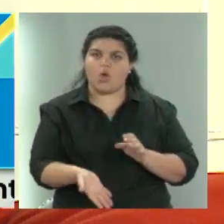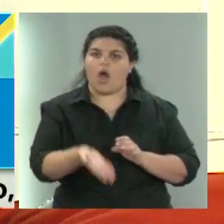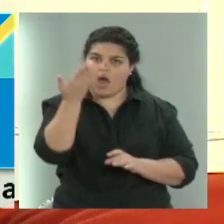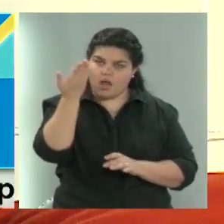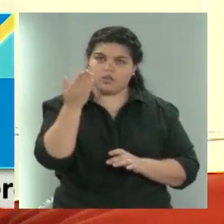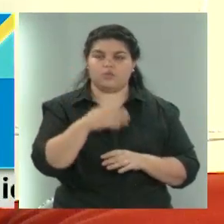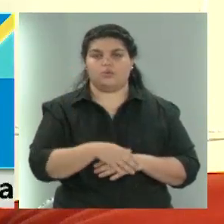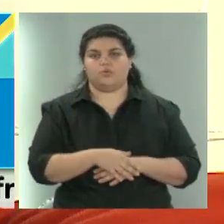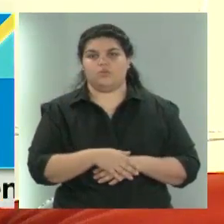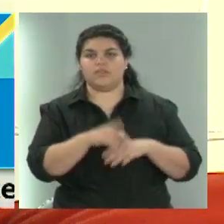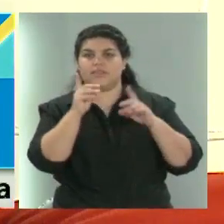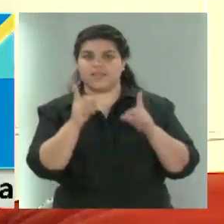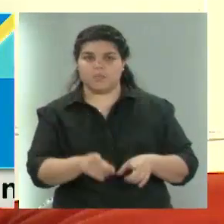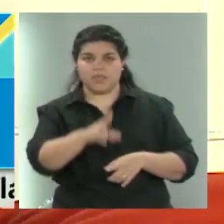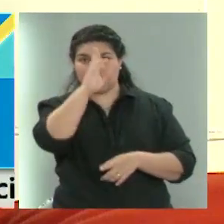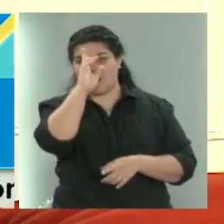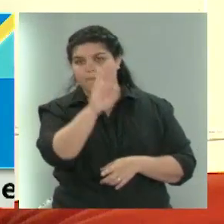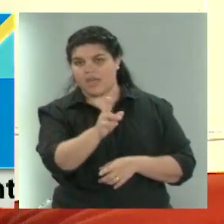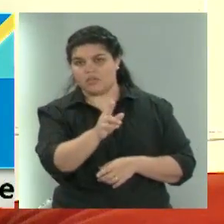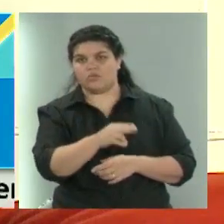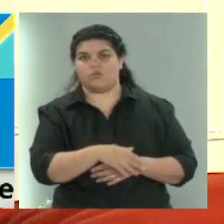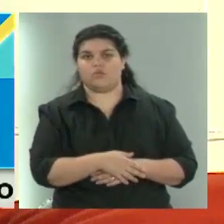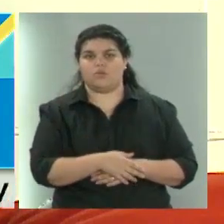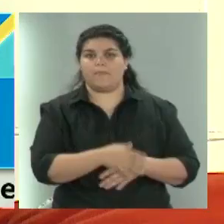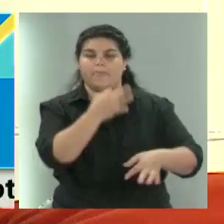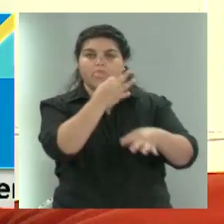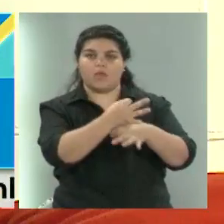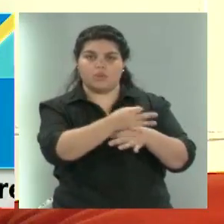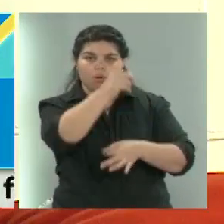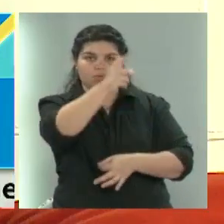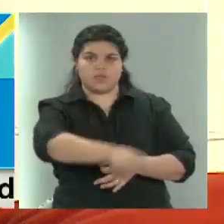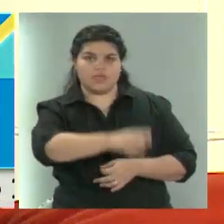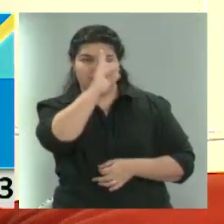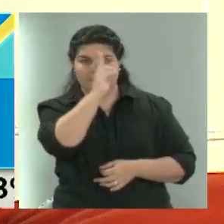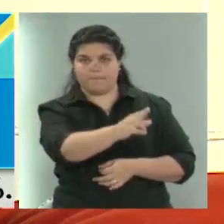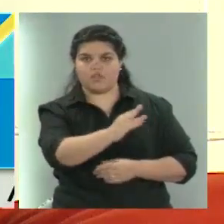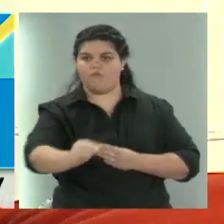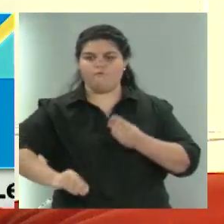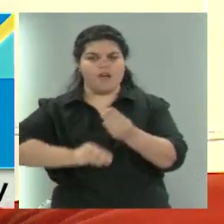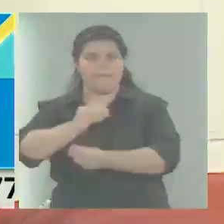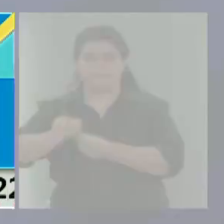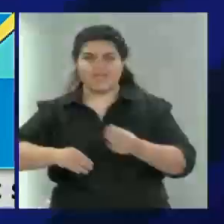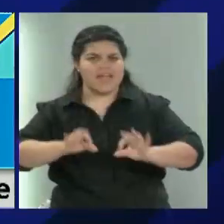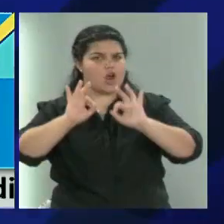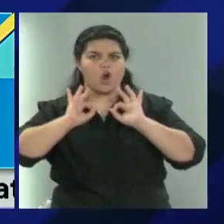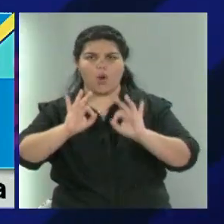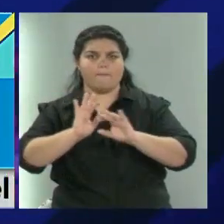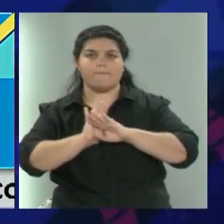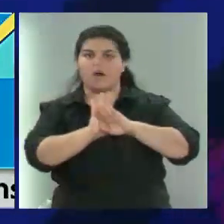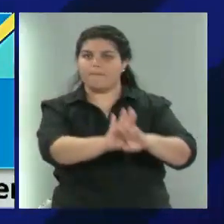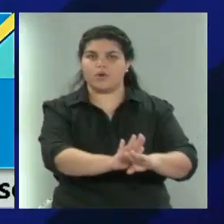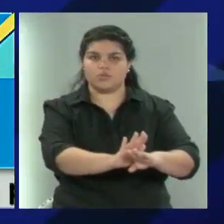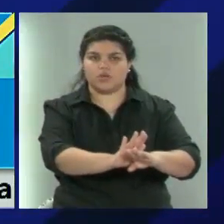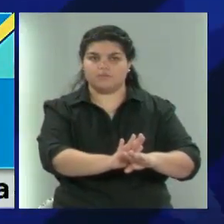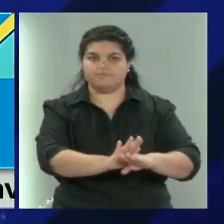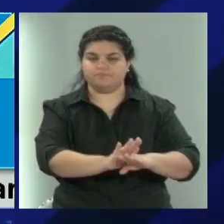la mirada que se tiene, el respeto que se tiene con el docente es altísima, la familia apoya absolutamente la educación. Igualmente